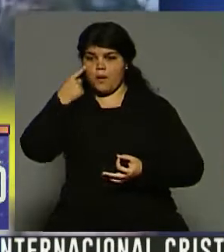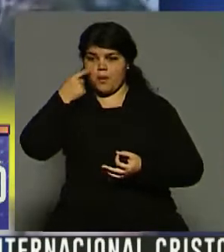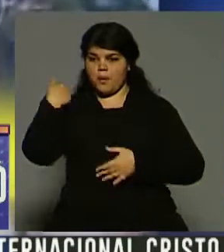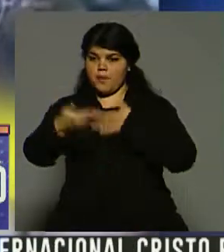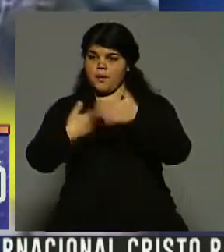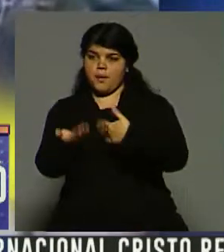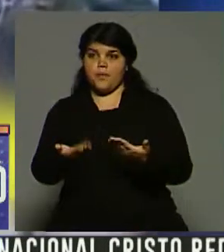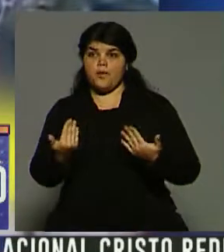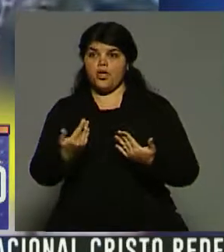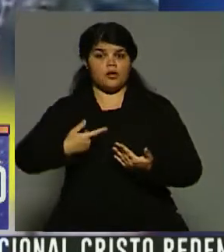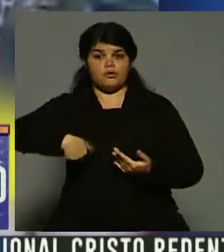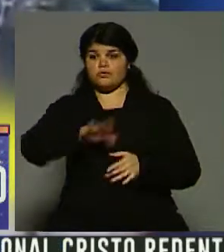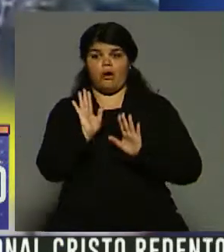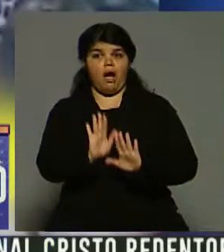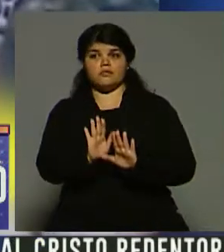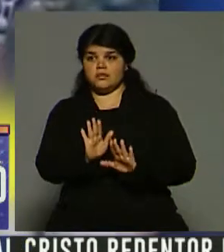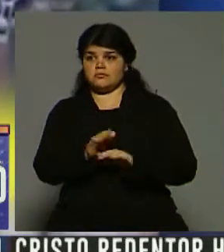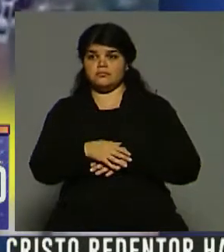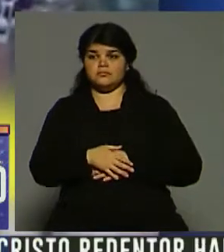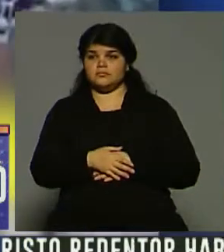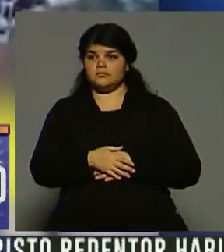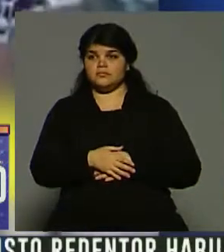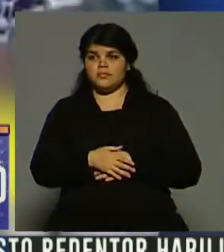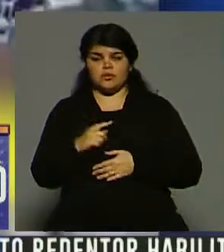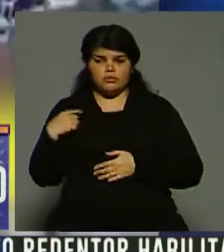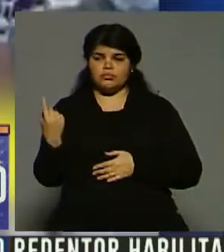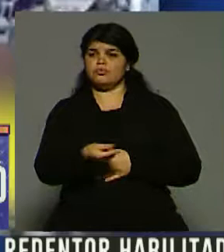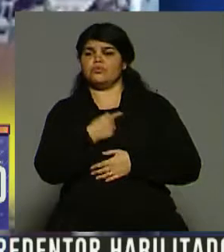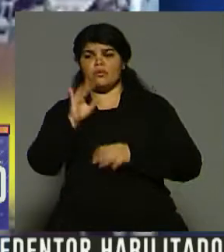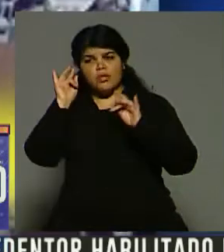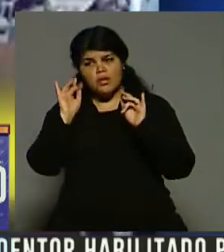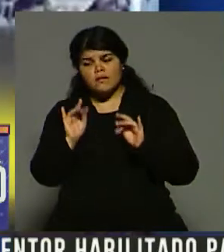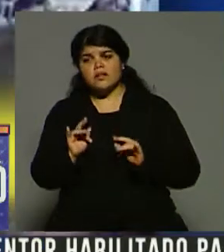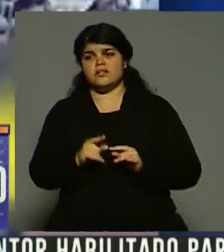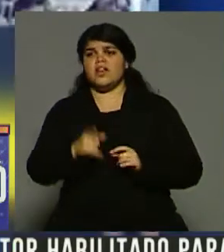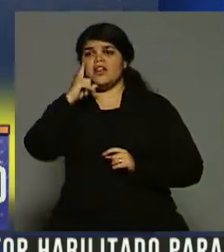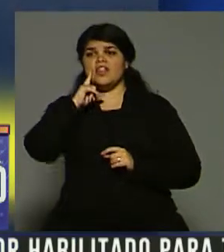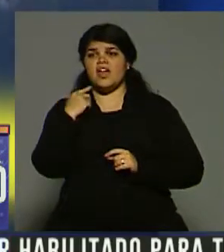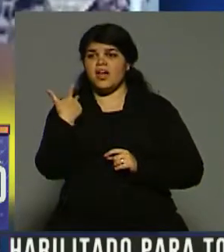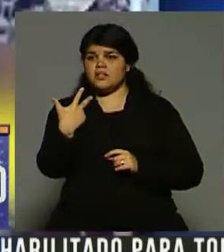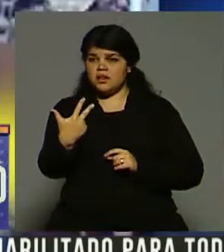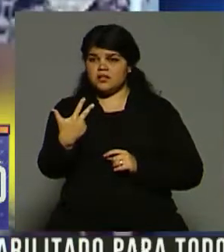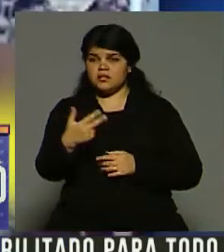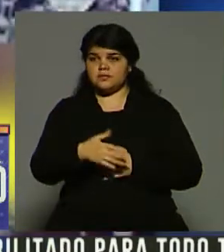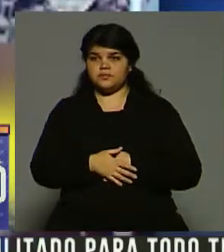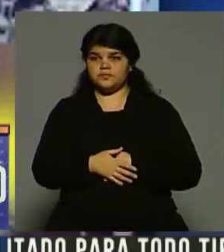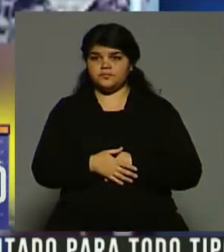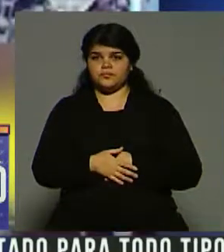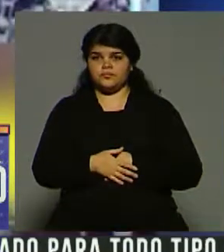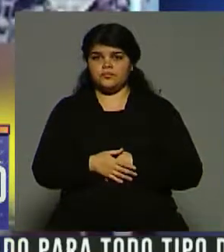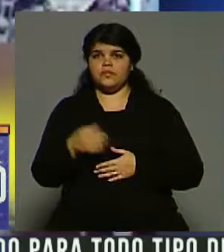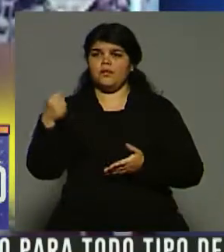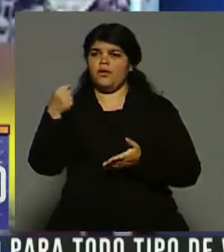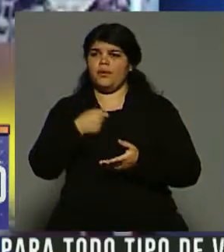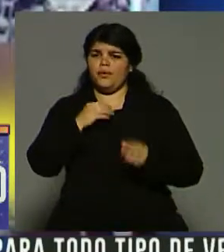lo hicimos de esa forma. Por eso es que nos costó mucho. Fueron 3 días de mucha